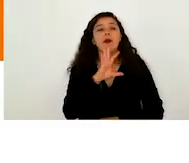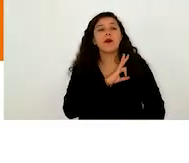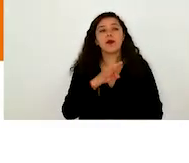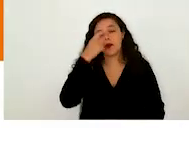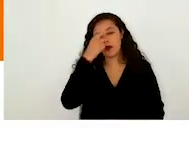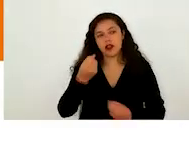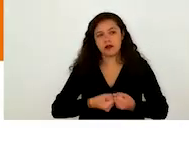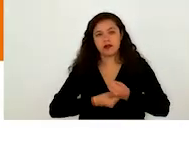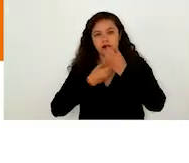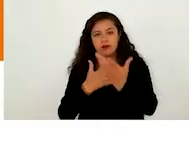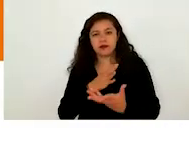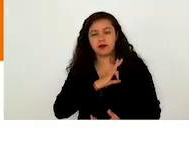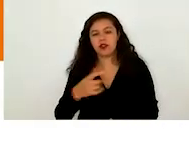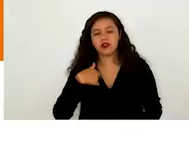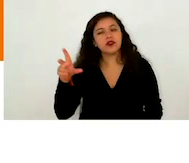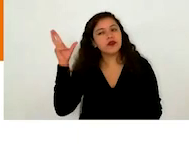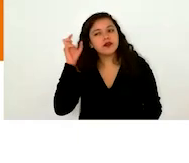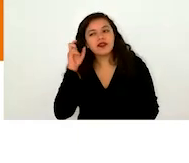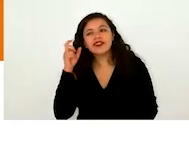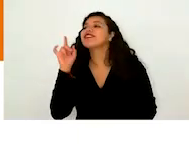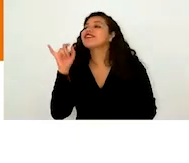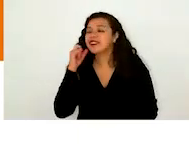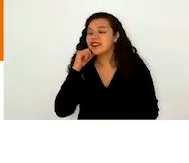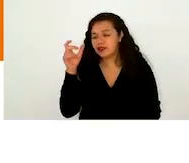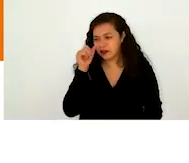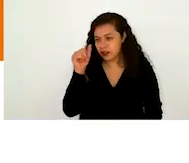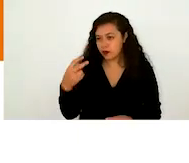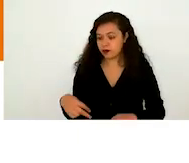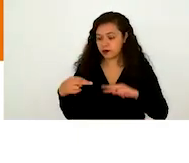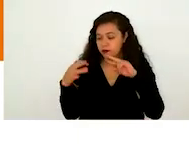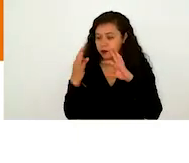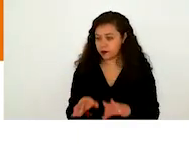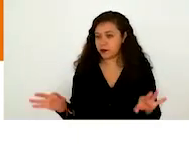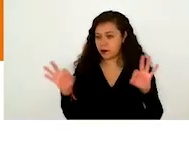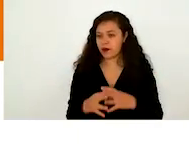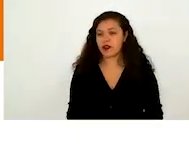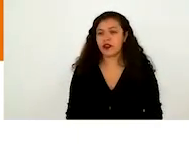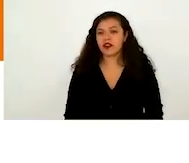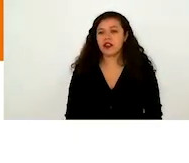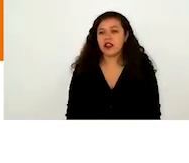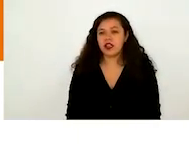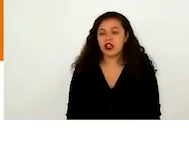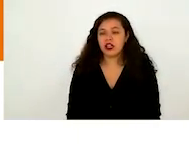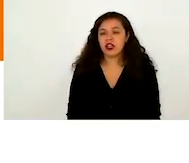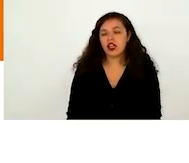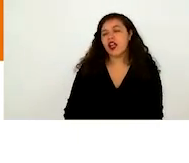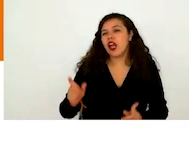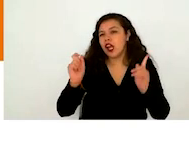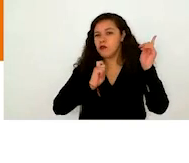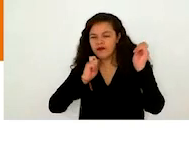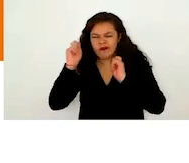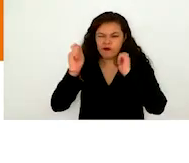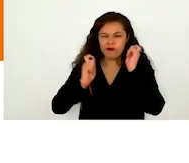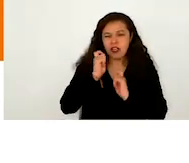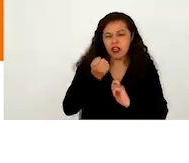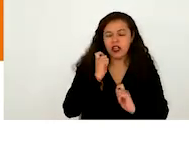expresar que lo estoy escuchando el contacto visual es muy importante si los gestos esa inclinación cuando hacemos si